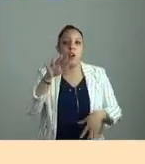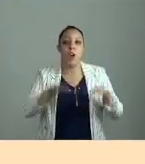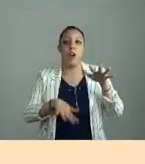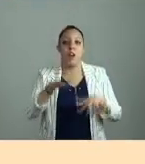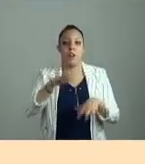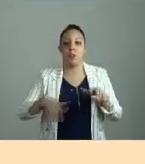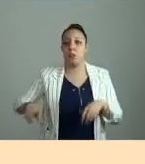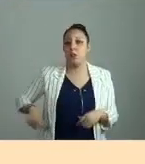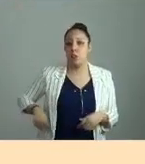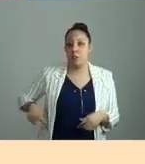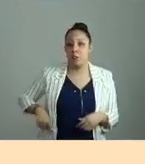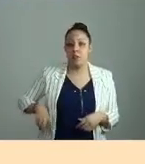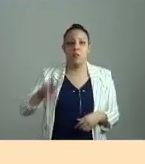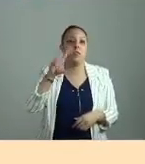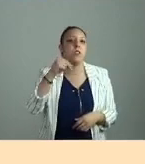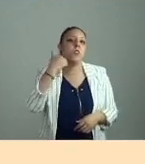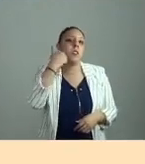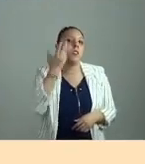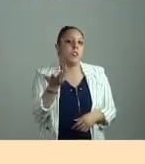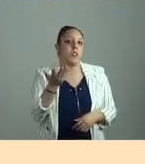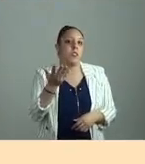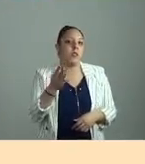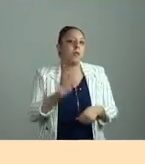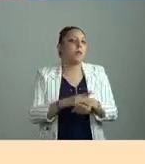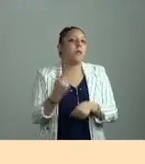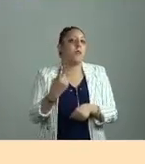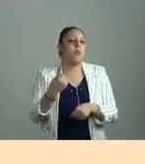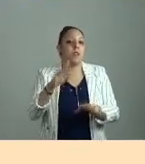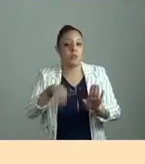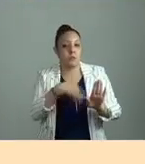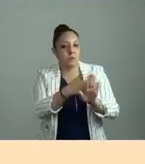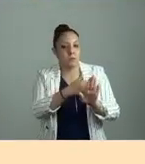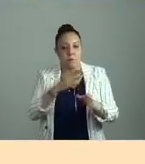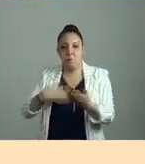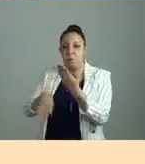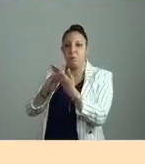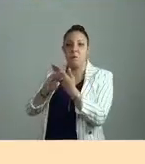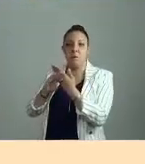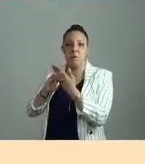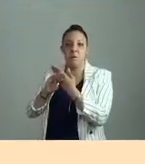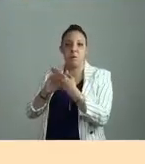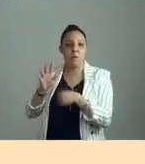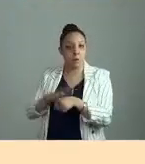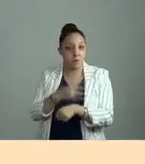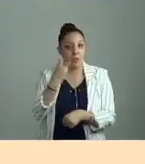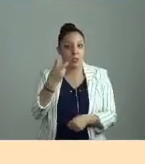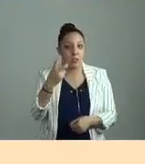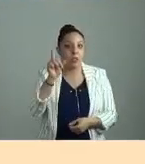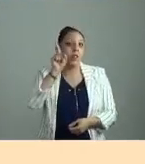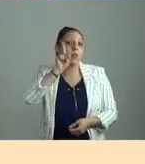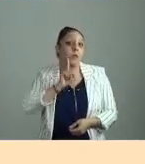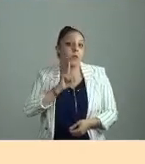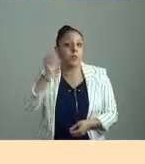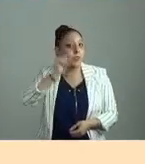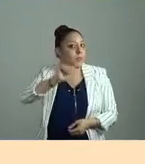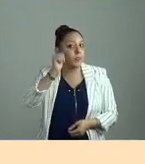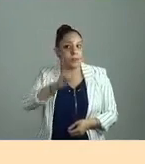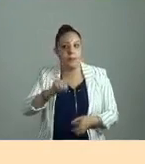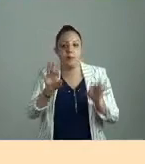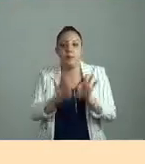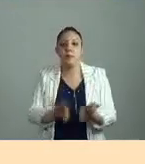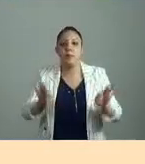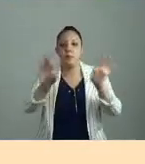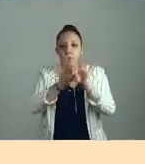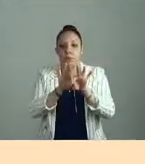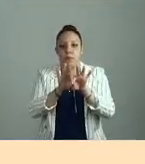buscar recursos materiales y aquí la mujeres han tenido un papel fundamental entonces